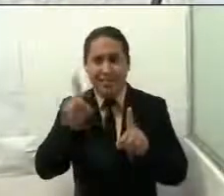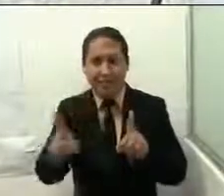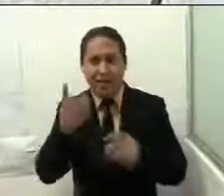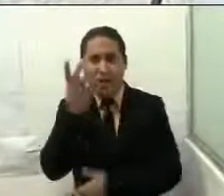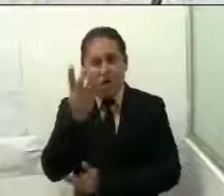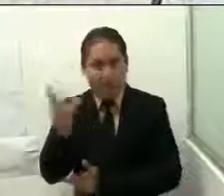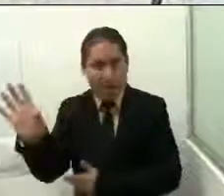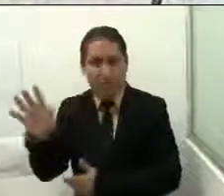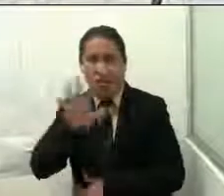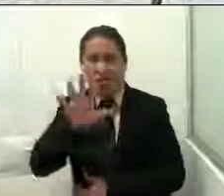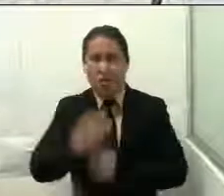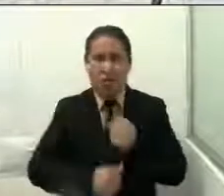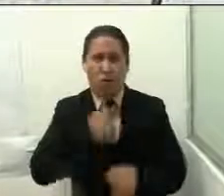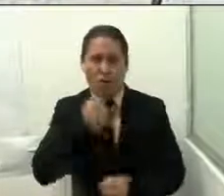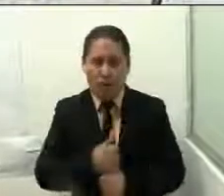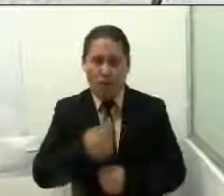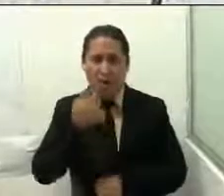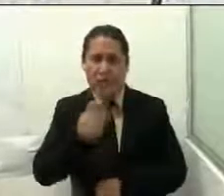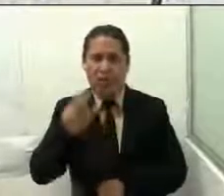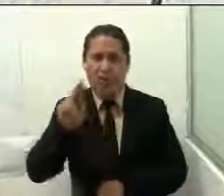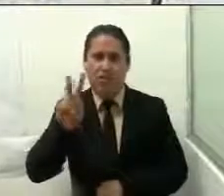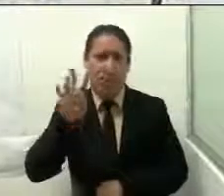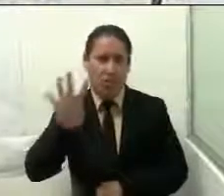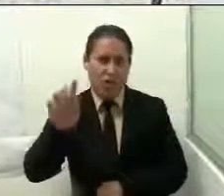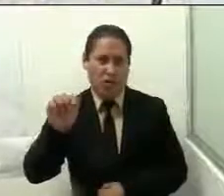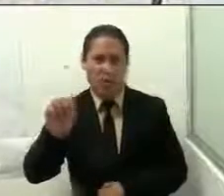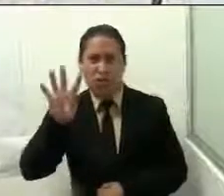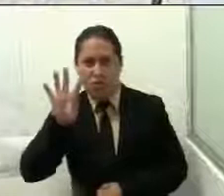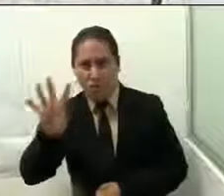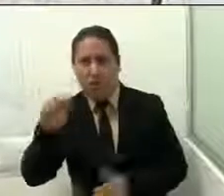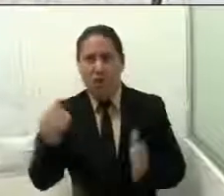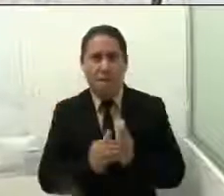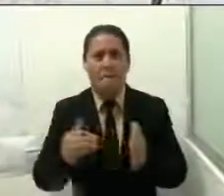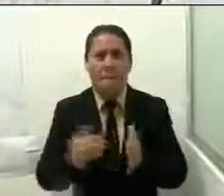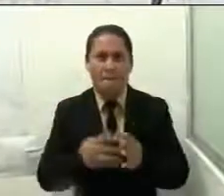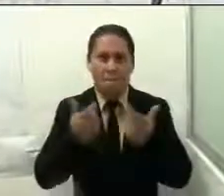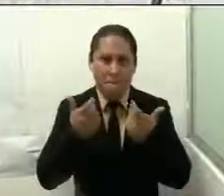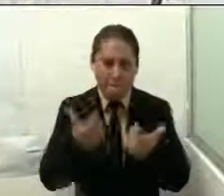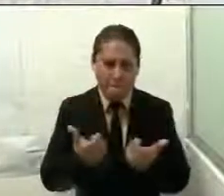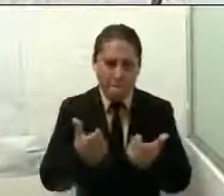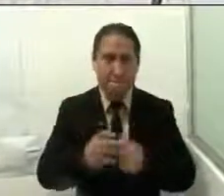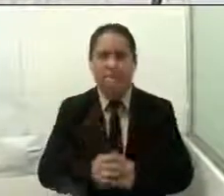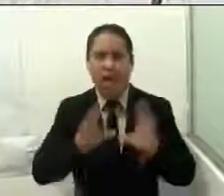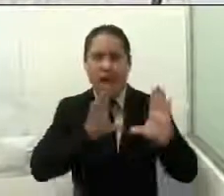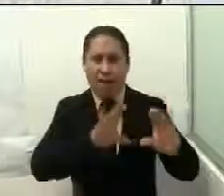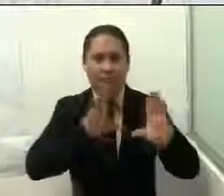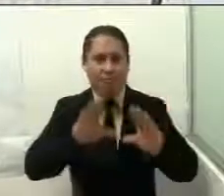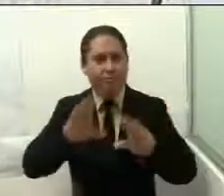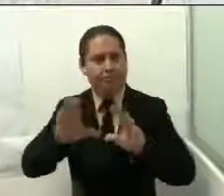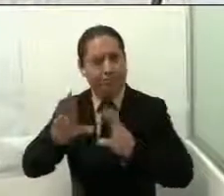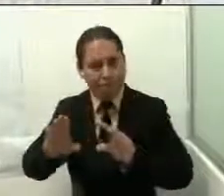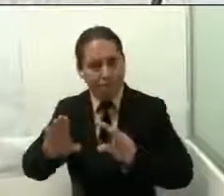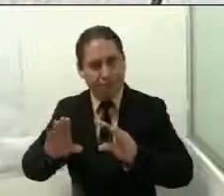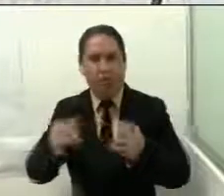5 años 180 y 4.4 millones de pesos en capacitación y transferencia